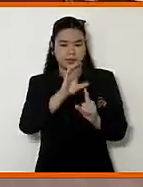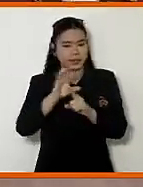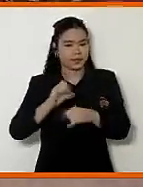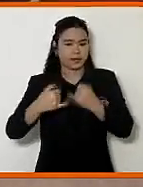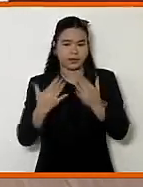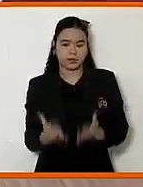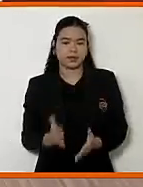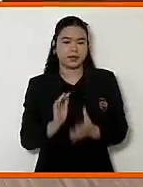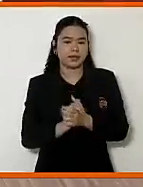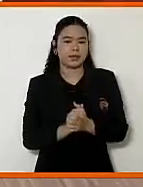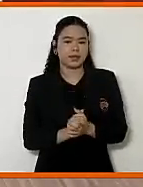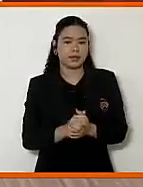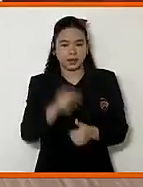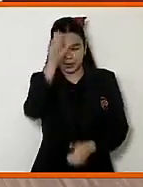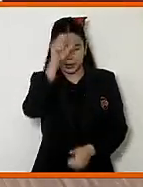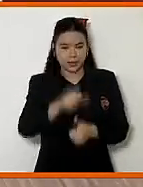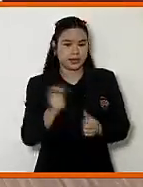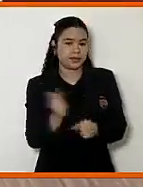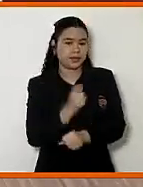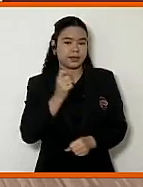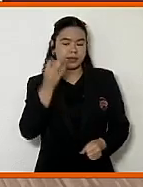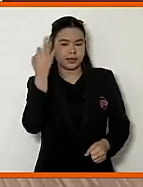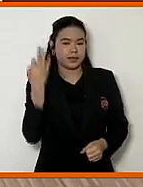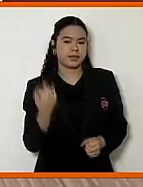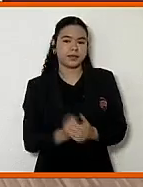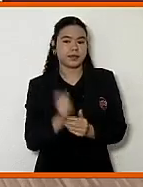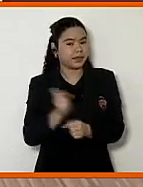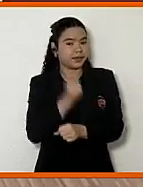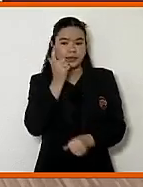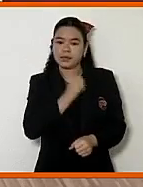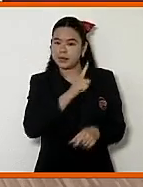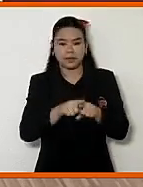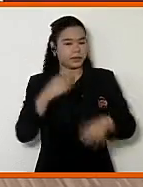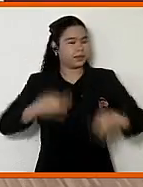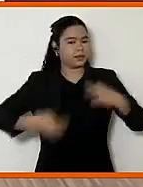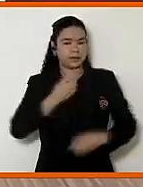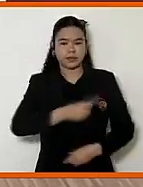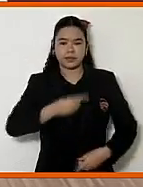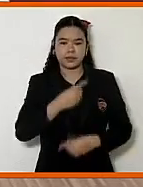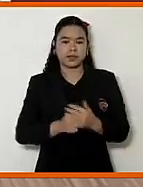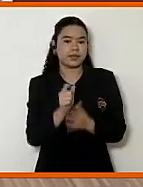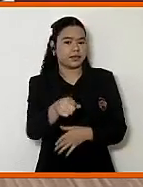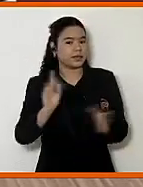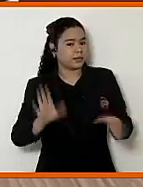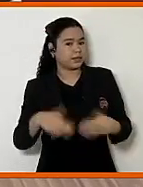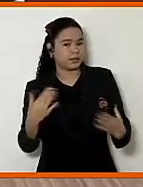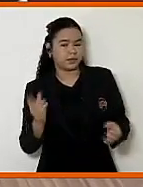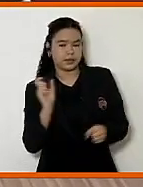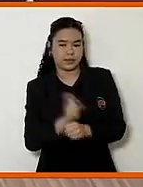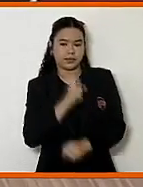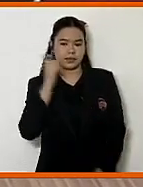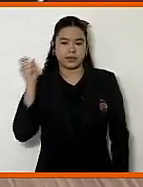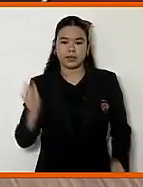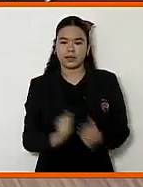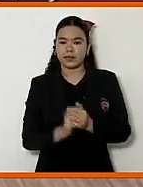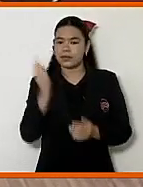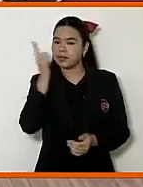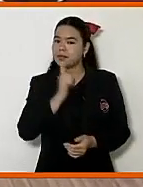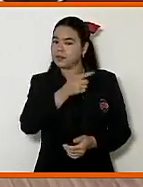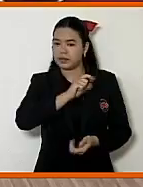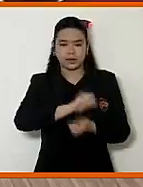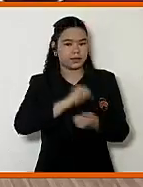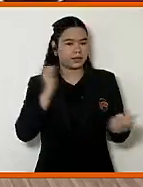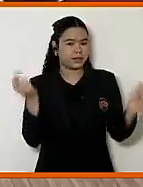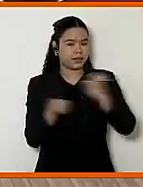nuestros jugadores y les recordamos francini que ganarse la Loto también es alegría y diversión Y vos cómo te la vas a ganar